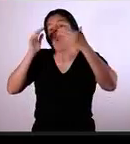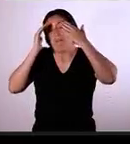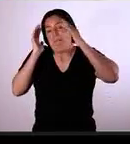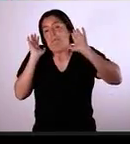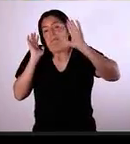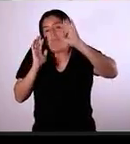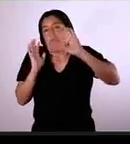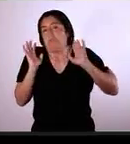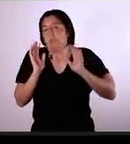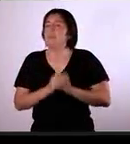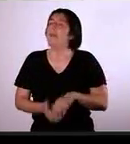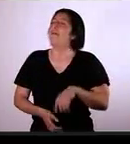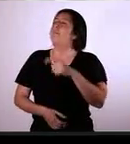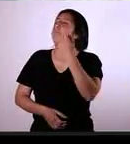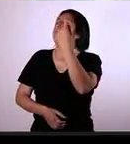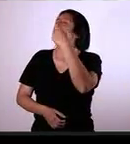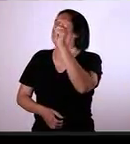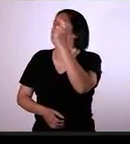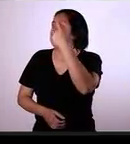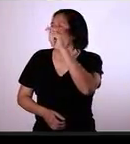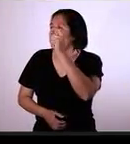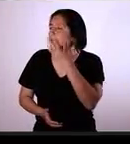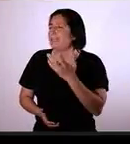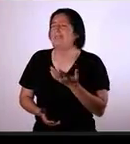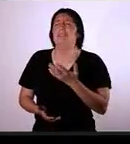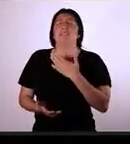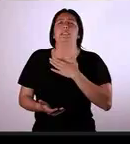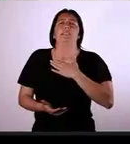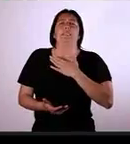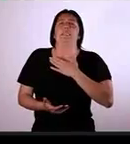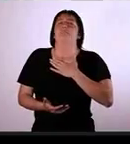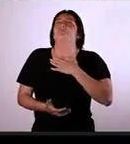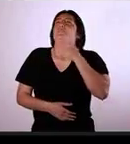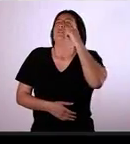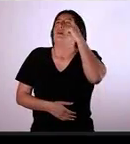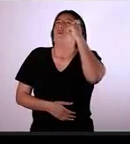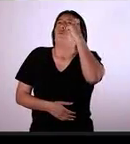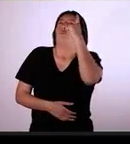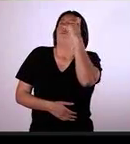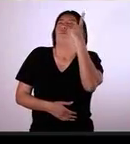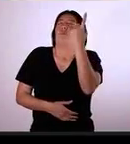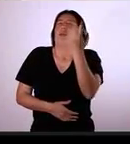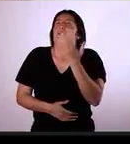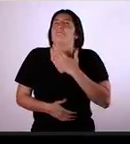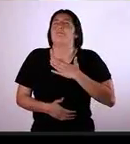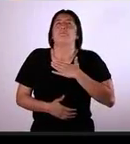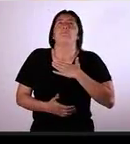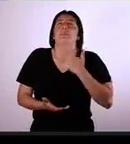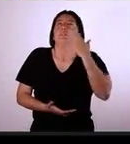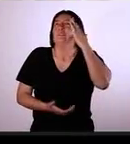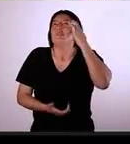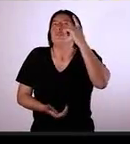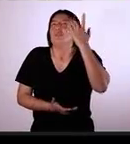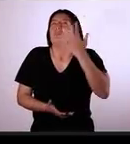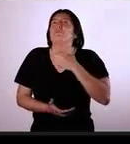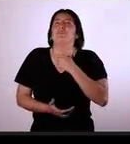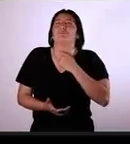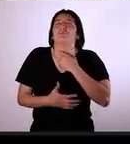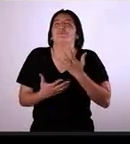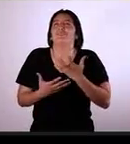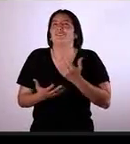¿no? Marinera es parte a mis sueños. Aparte a mis sueños me